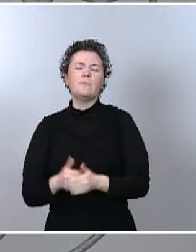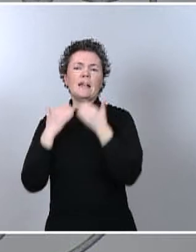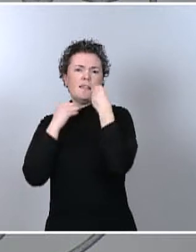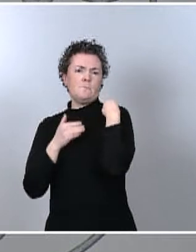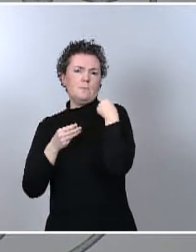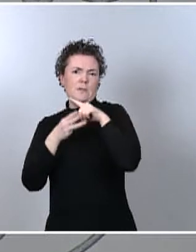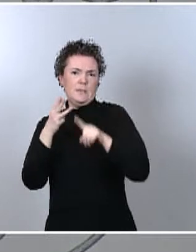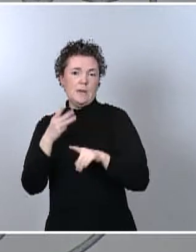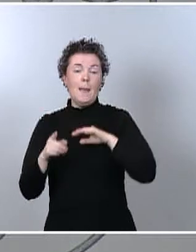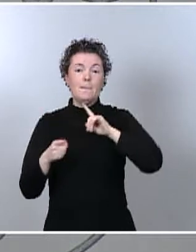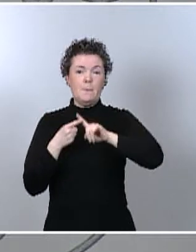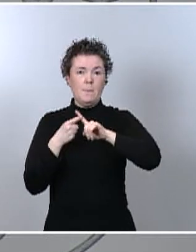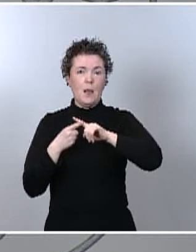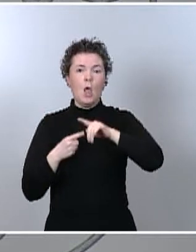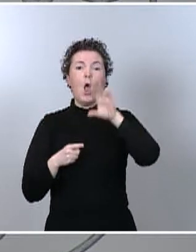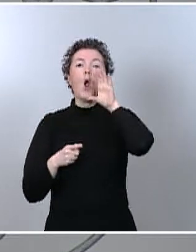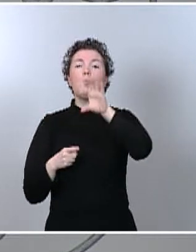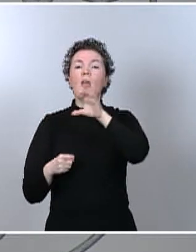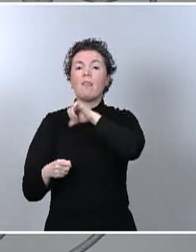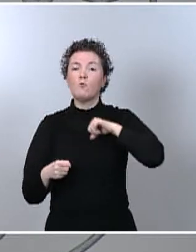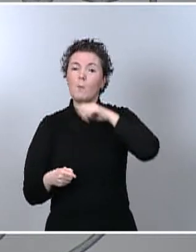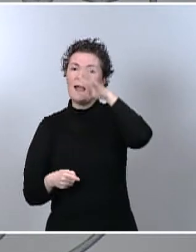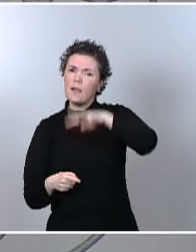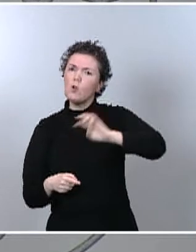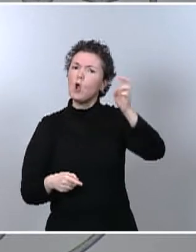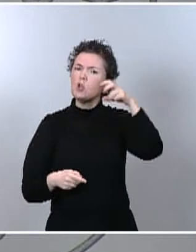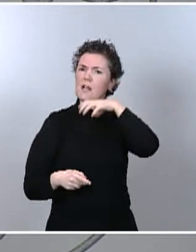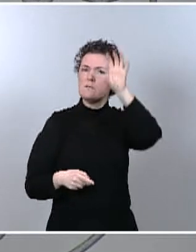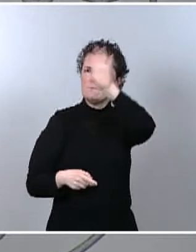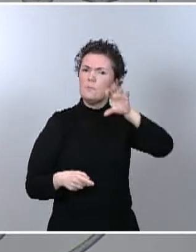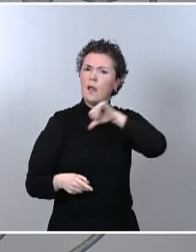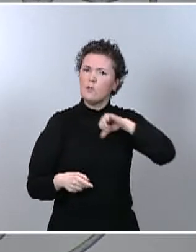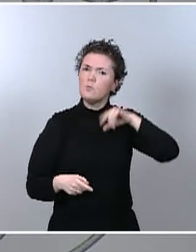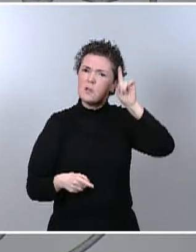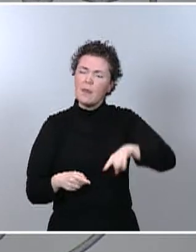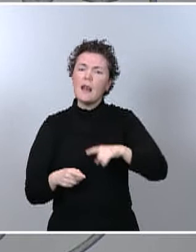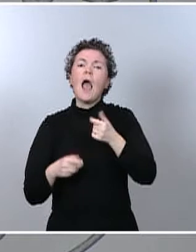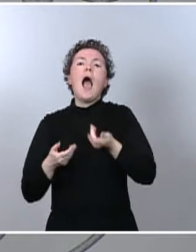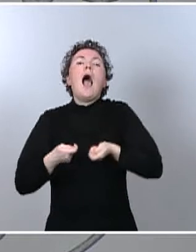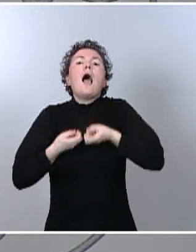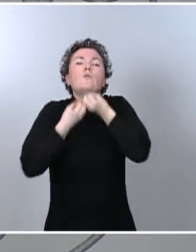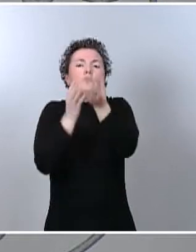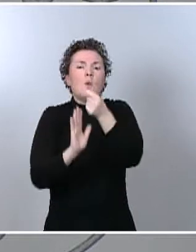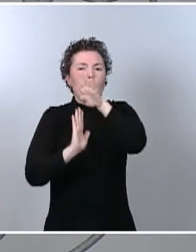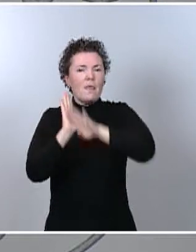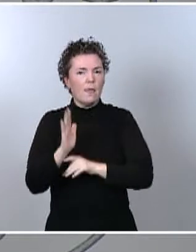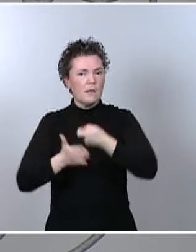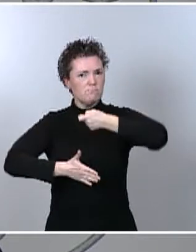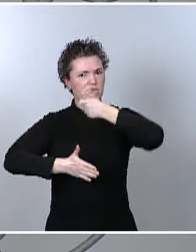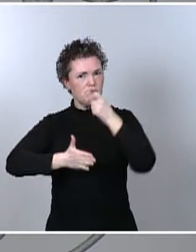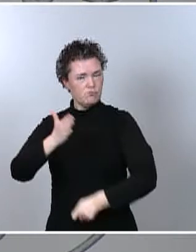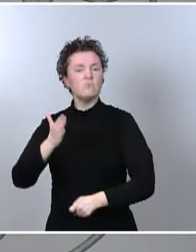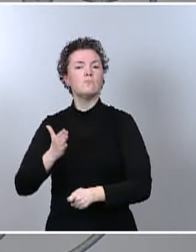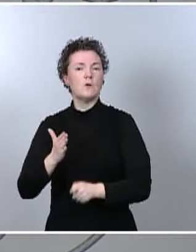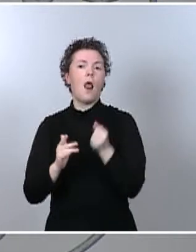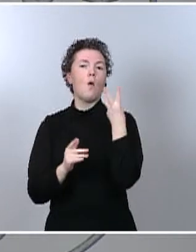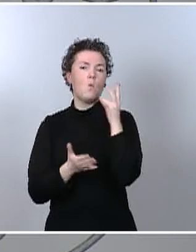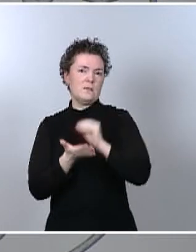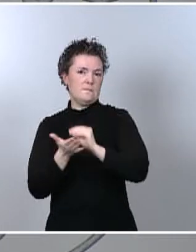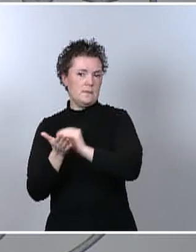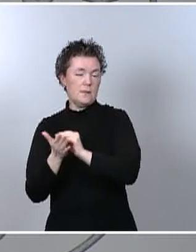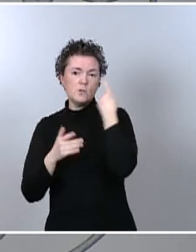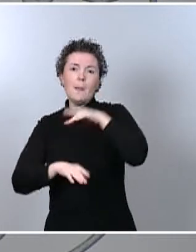ve usted ocupando el cargo del ministro Illa y si ve a Miquel Iceta ocupando el suyo. Muchas gracias. Muchas gracias, Ot, por sus dos